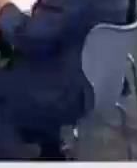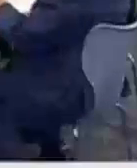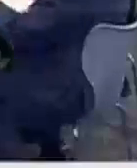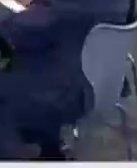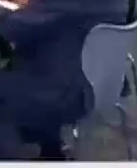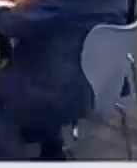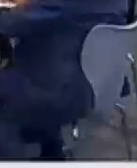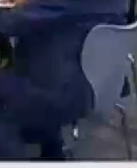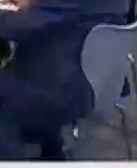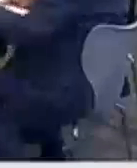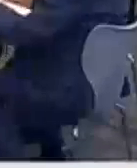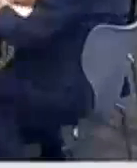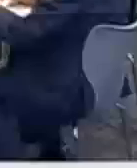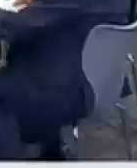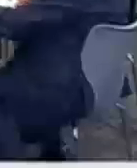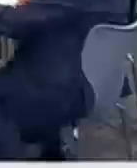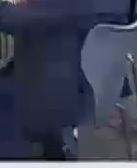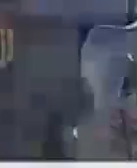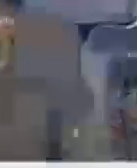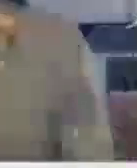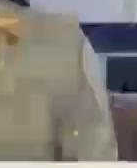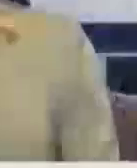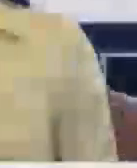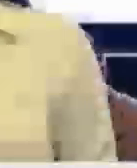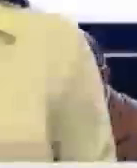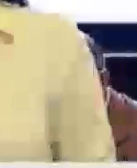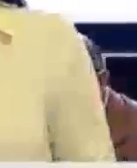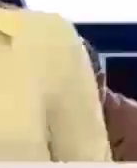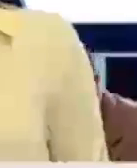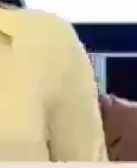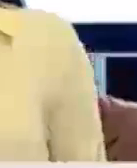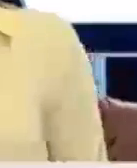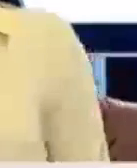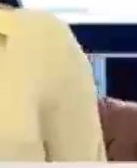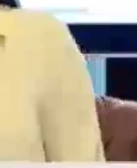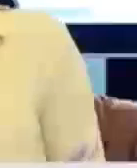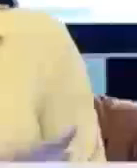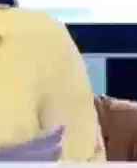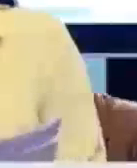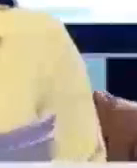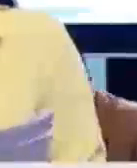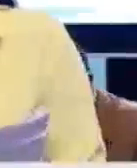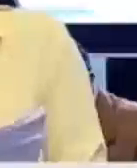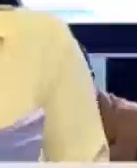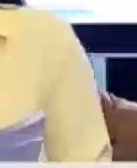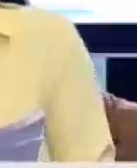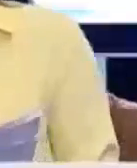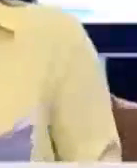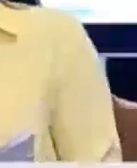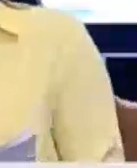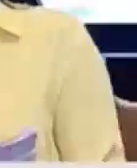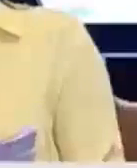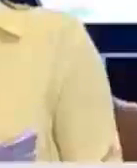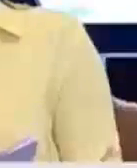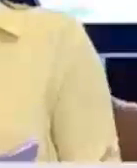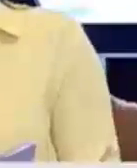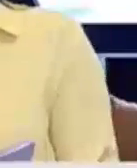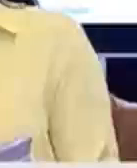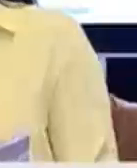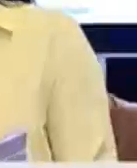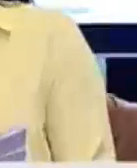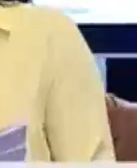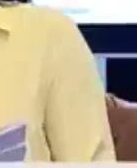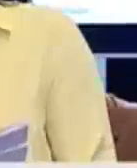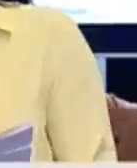De esta manera se tuvo la oportunidad de escuchar tanto a legisladores, especialistas e involucrados en la materia, dialogar